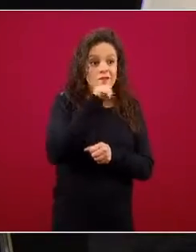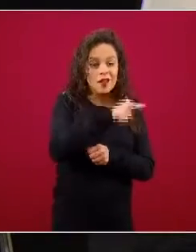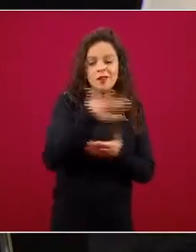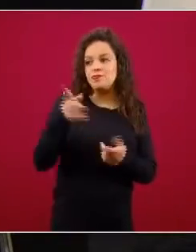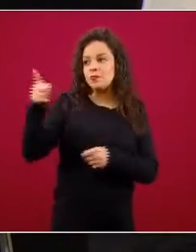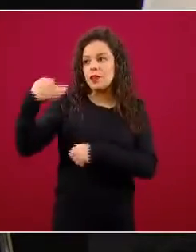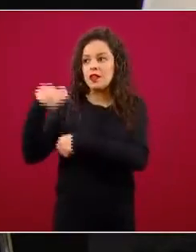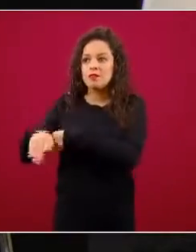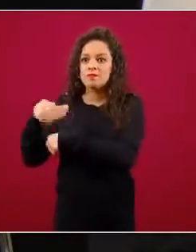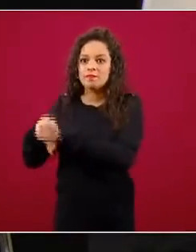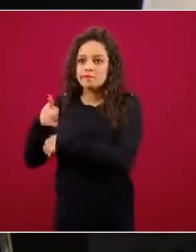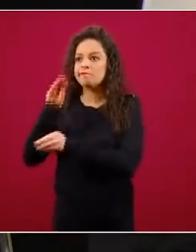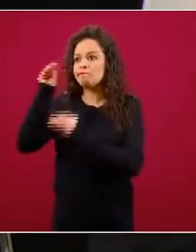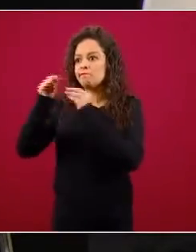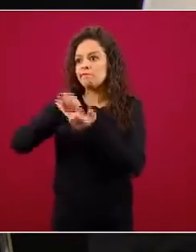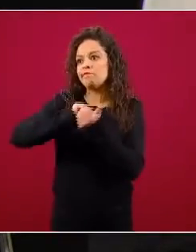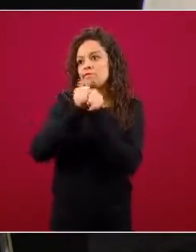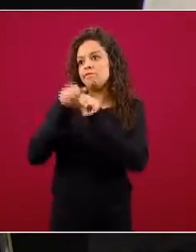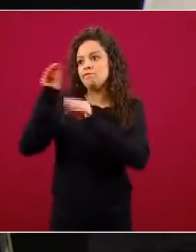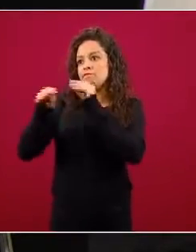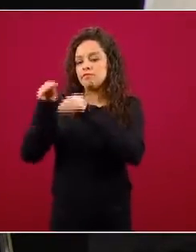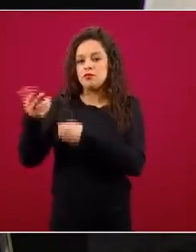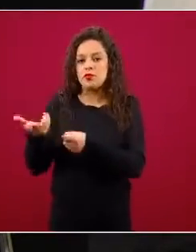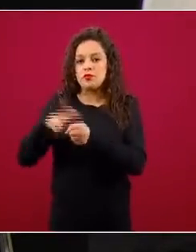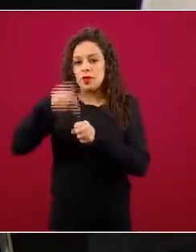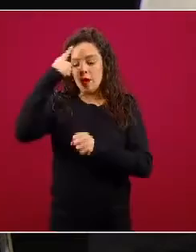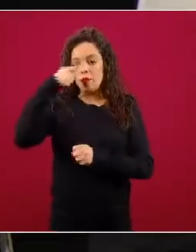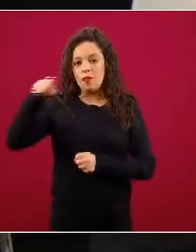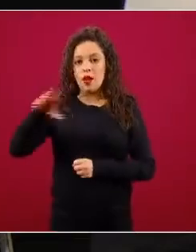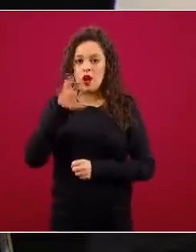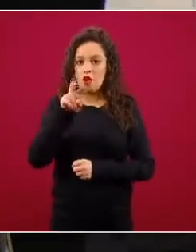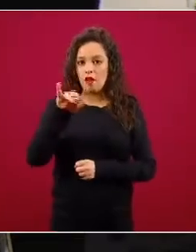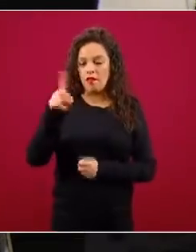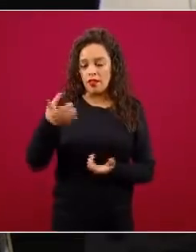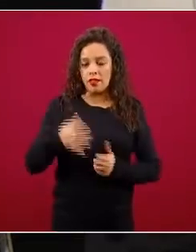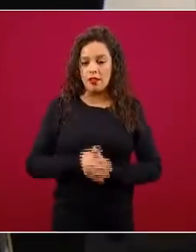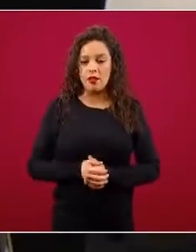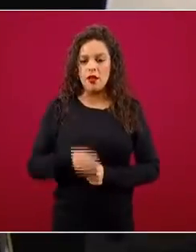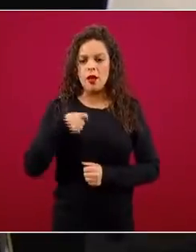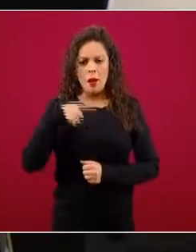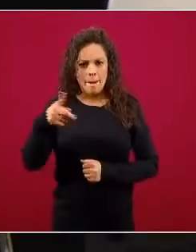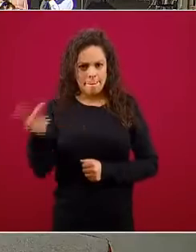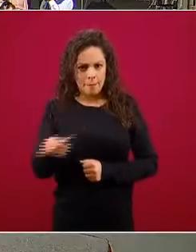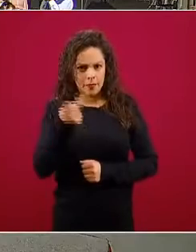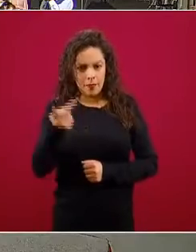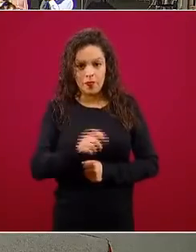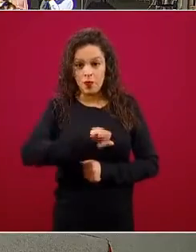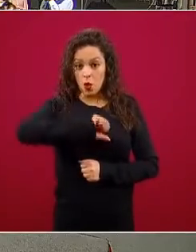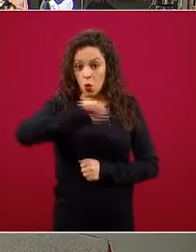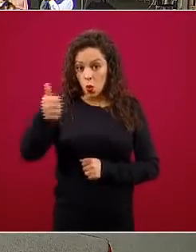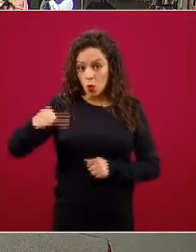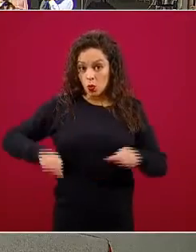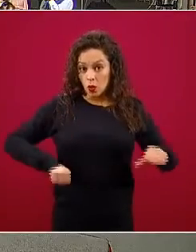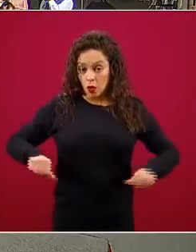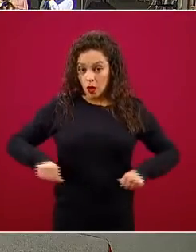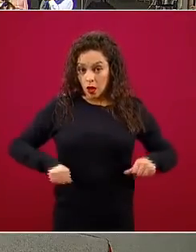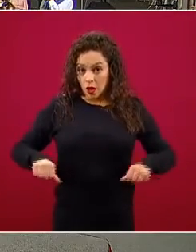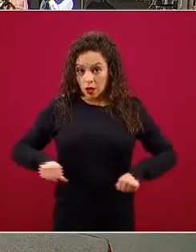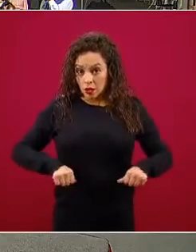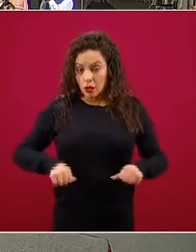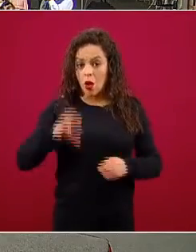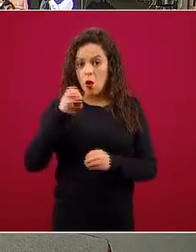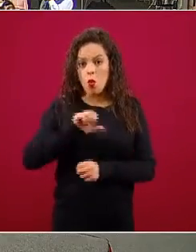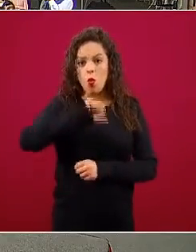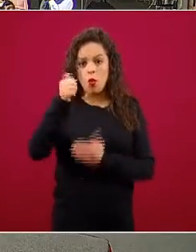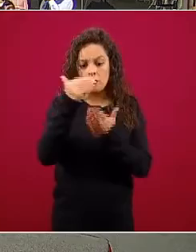lado. Y a la jefa de gobierno preguntarle, bueno, ¿se implementarán otras acciones en la central de abasto? Y